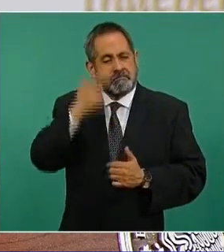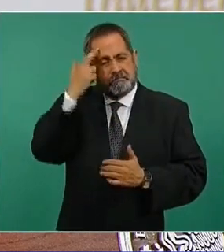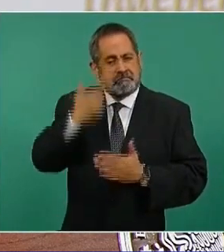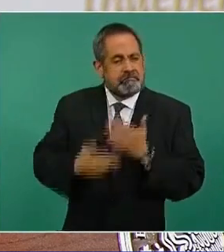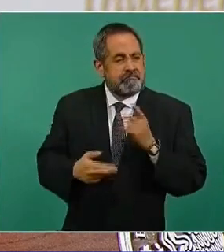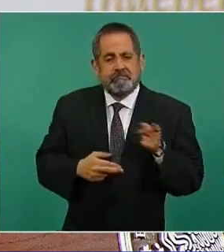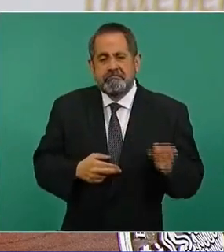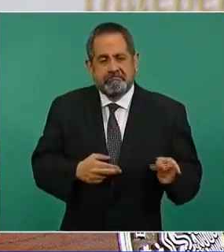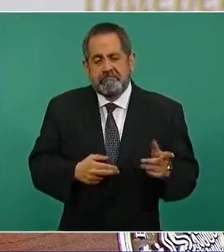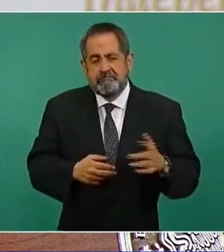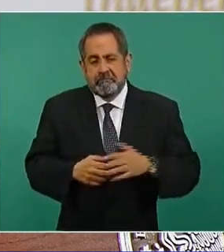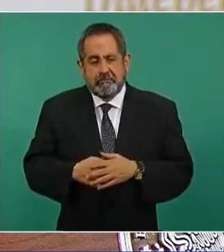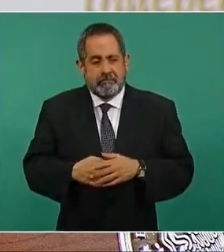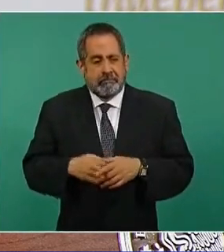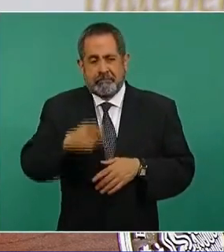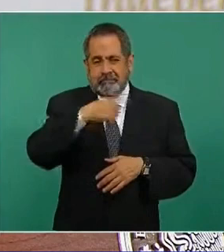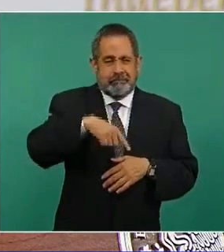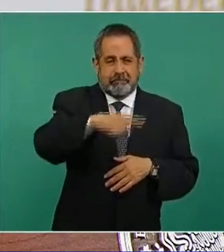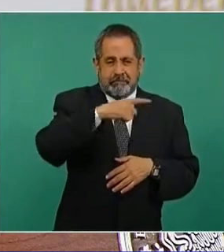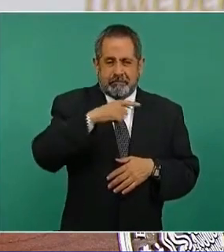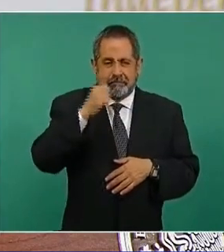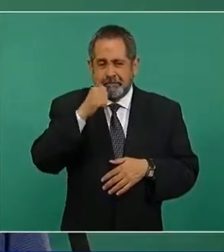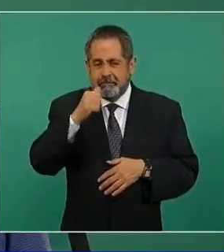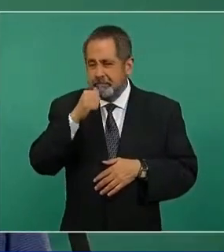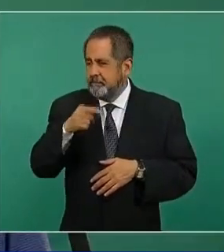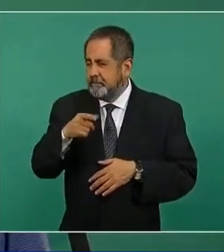o piensen que el pueblo